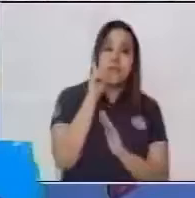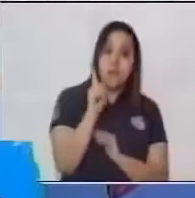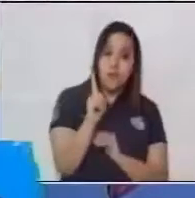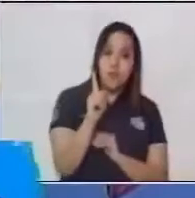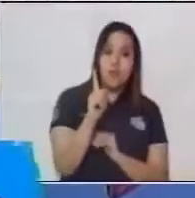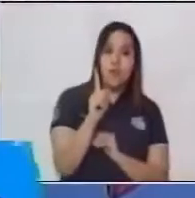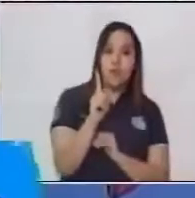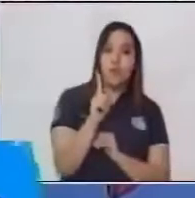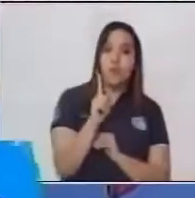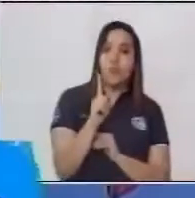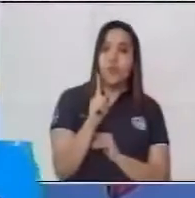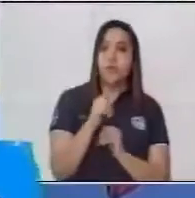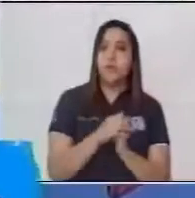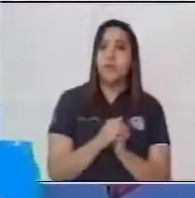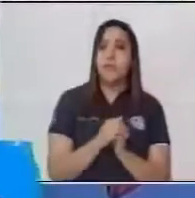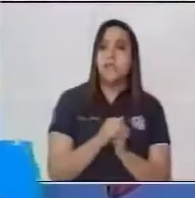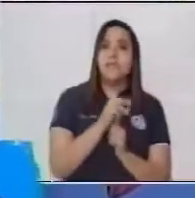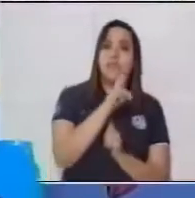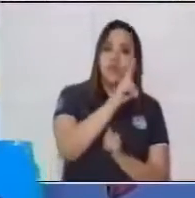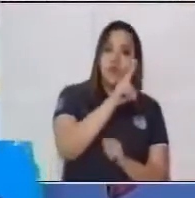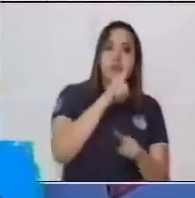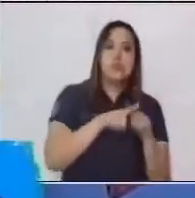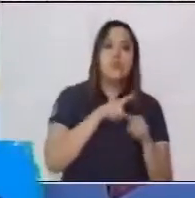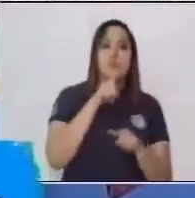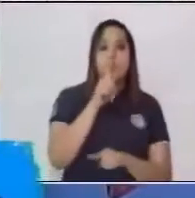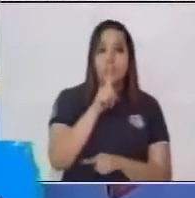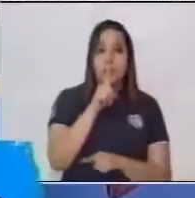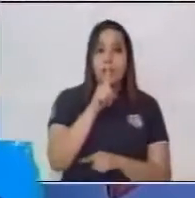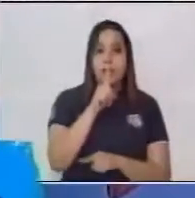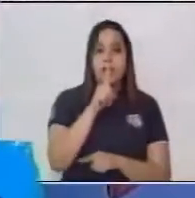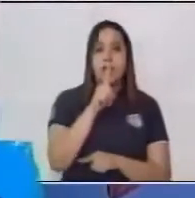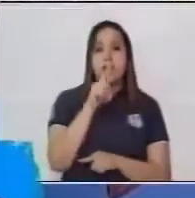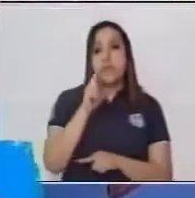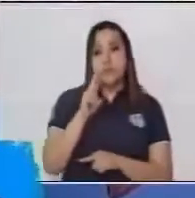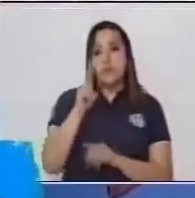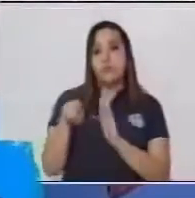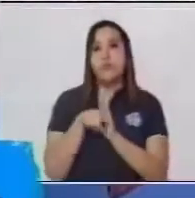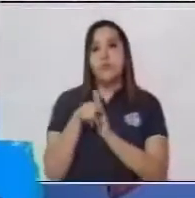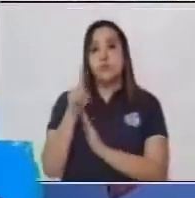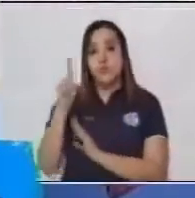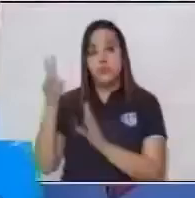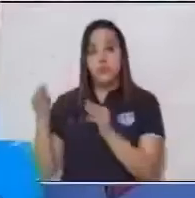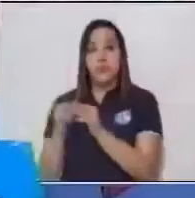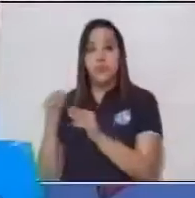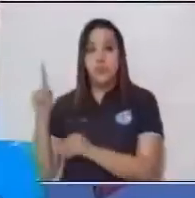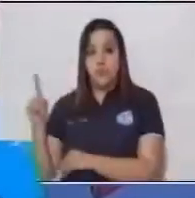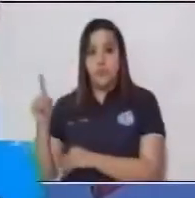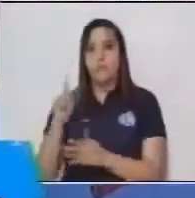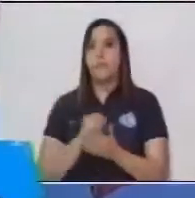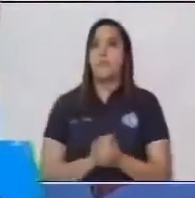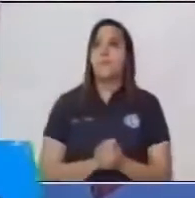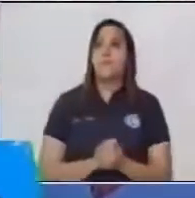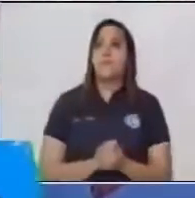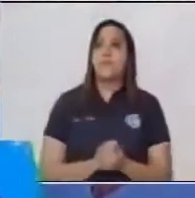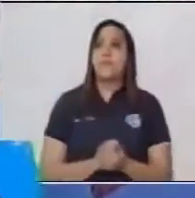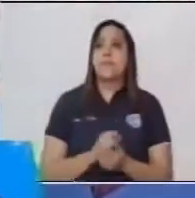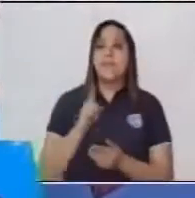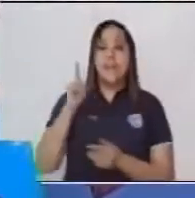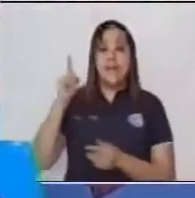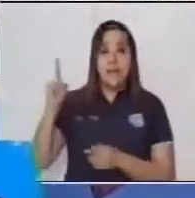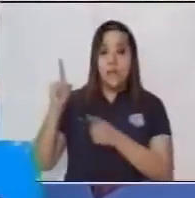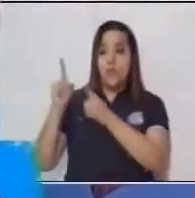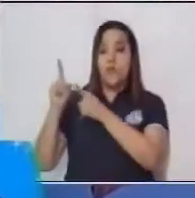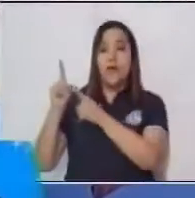Evaluando la primera posición tenemos 2 por 1, 2 menos 1, 1. Este es nuestro